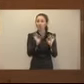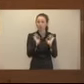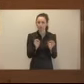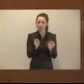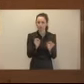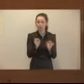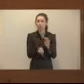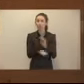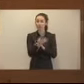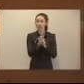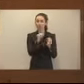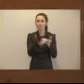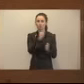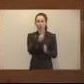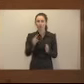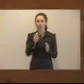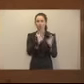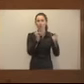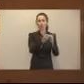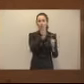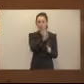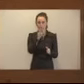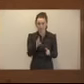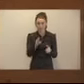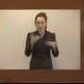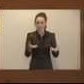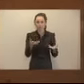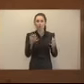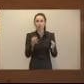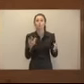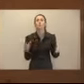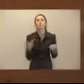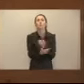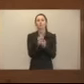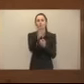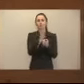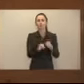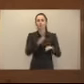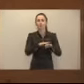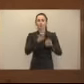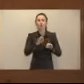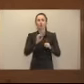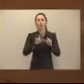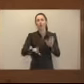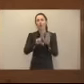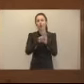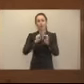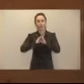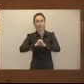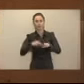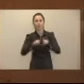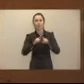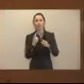En 2011, el Partido Popular amputa os baremos da lei de dependencia, desamparando, como